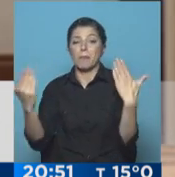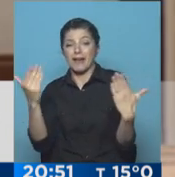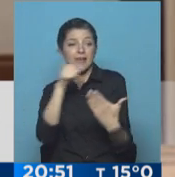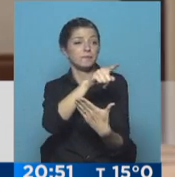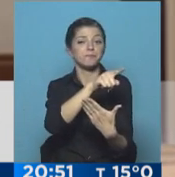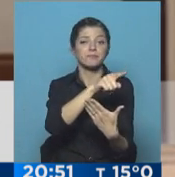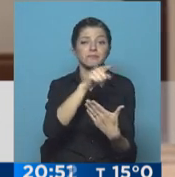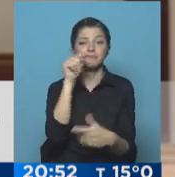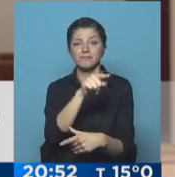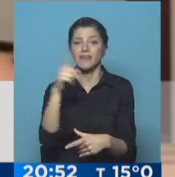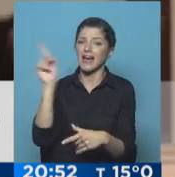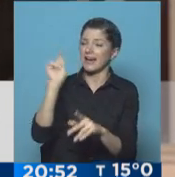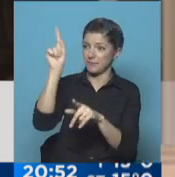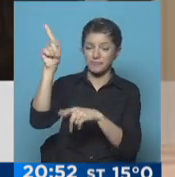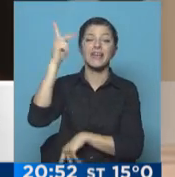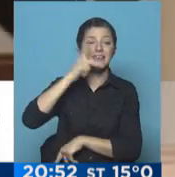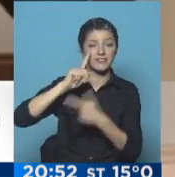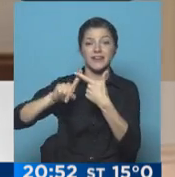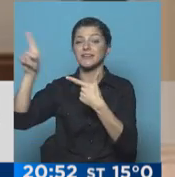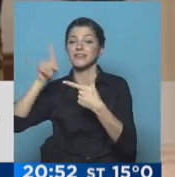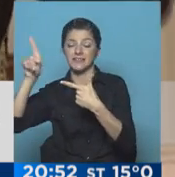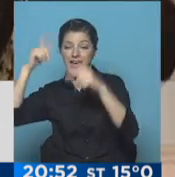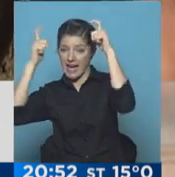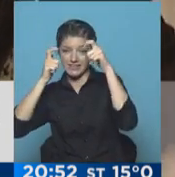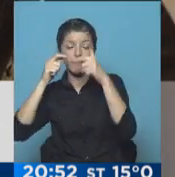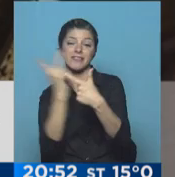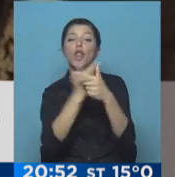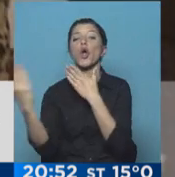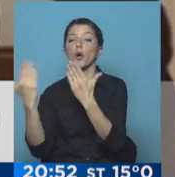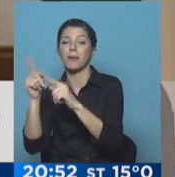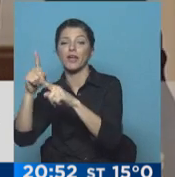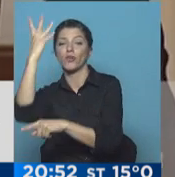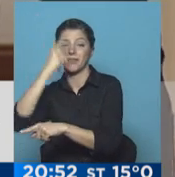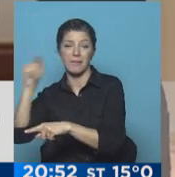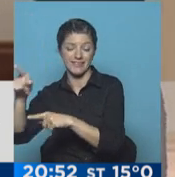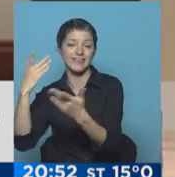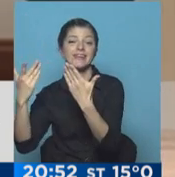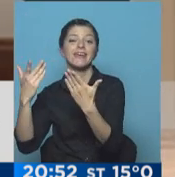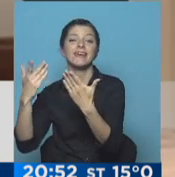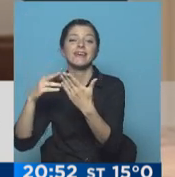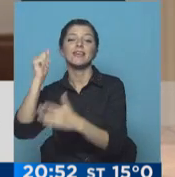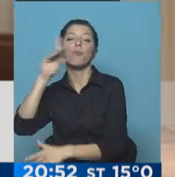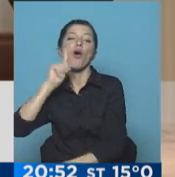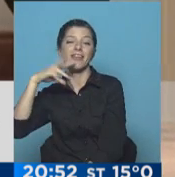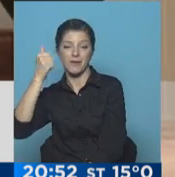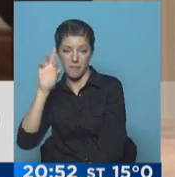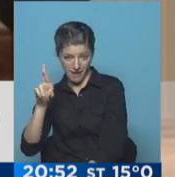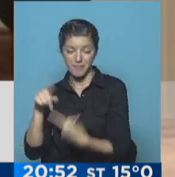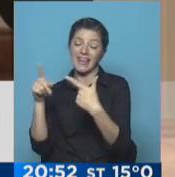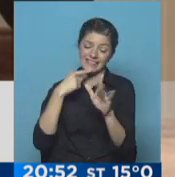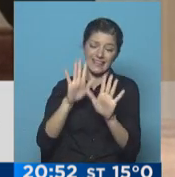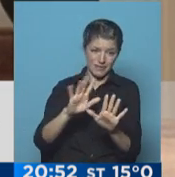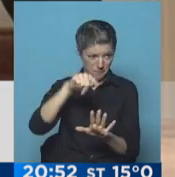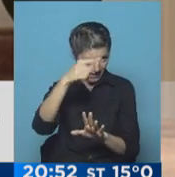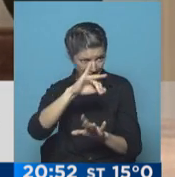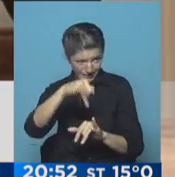a Kirchner y a Chávez con San Martín y con Bolívar, pero no, sí